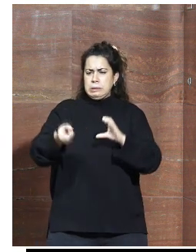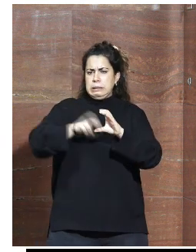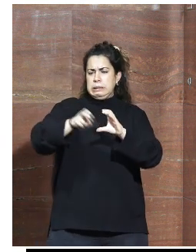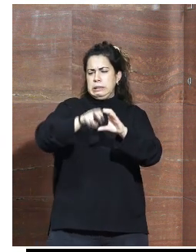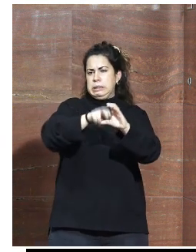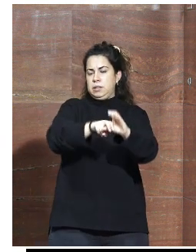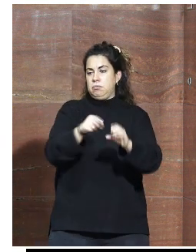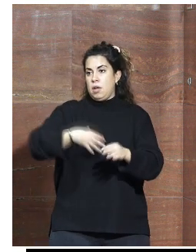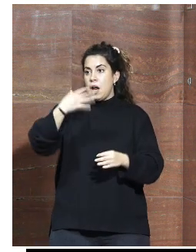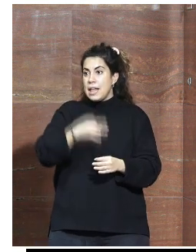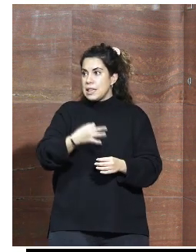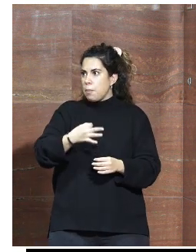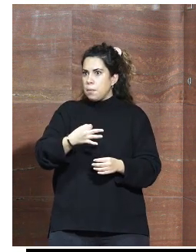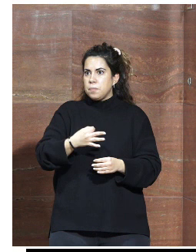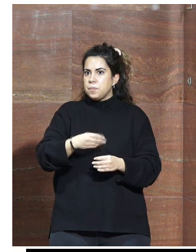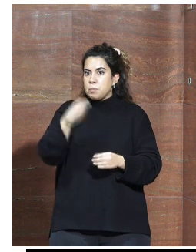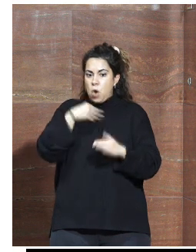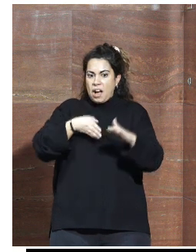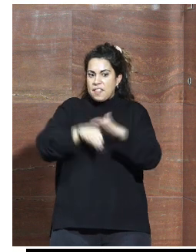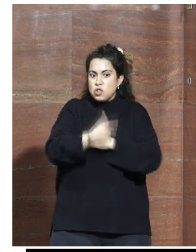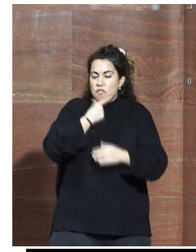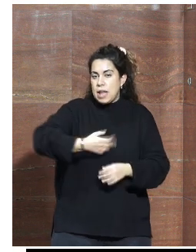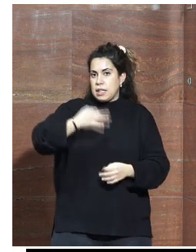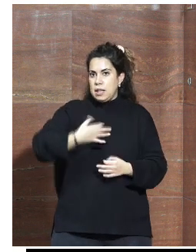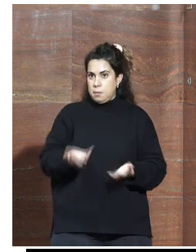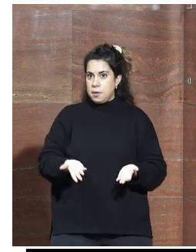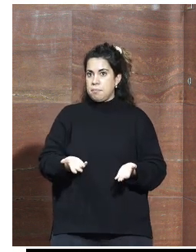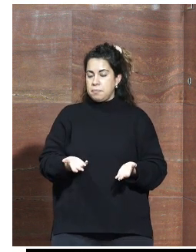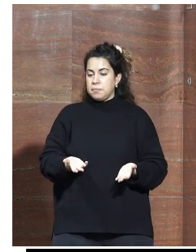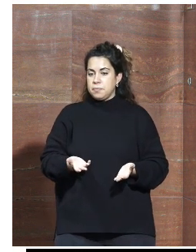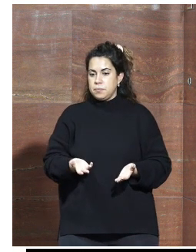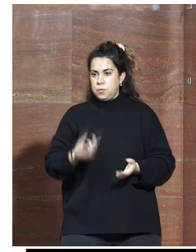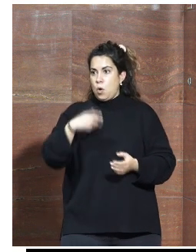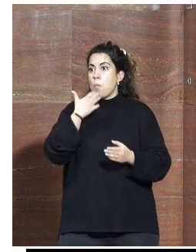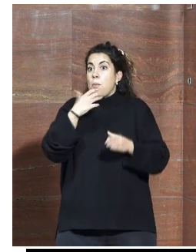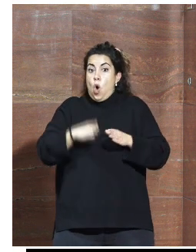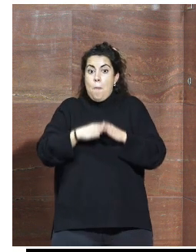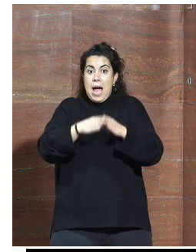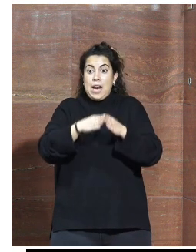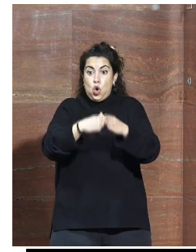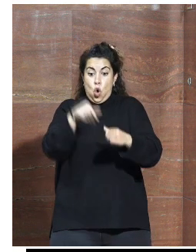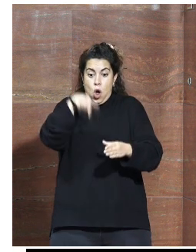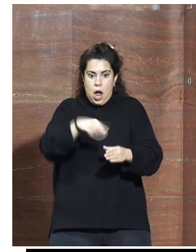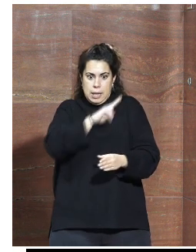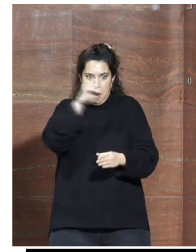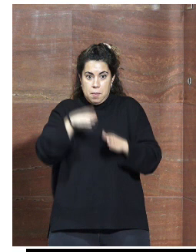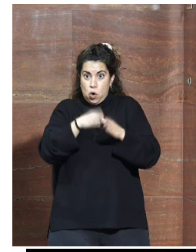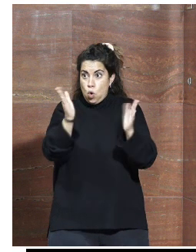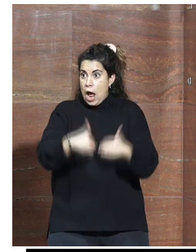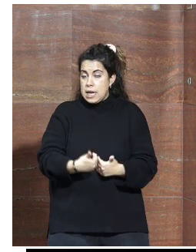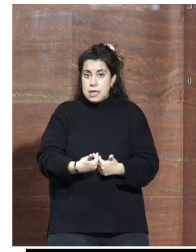lo mismo, tiene que ser fácil el poder utilizarlo, ¿no? El barco. Nosotros aquí en Madrid no tenemos barco,